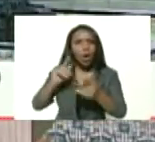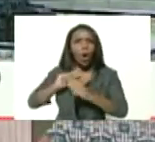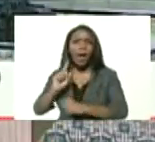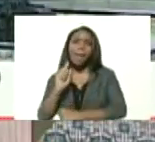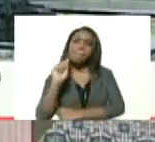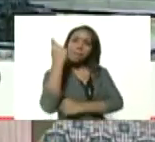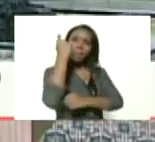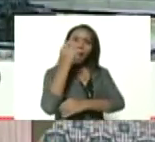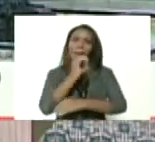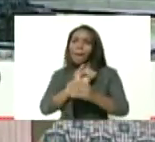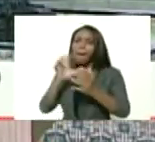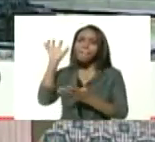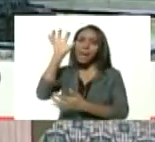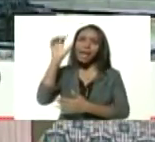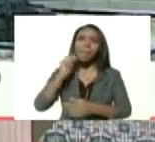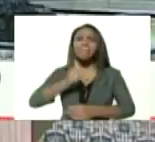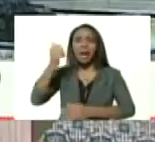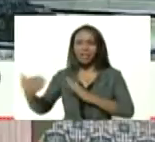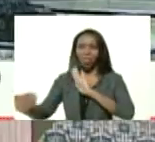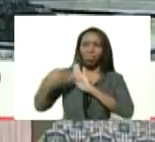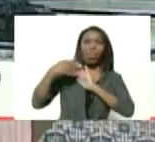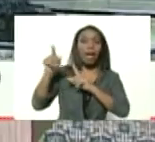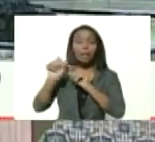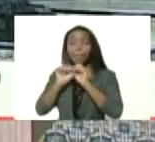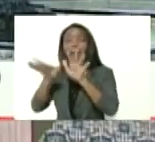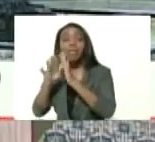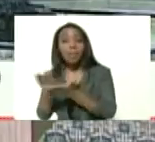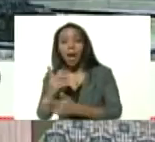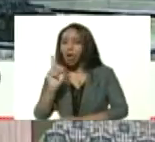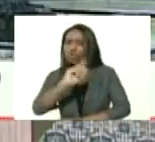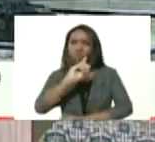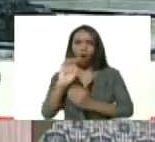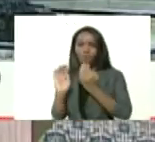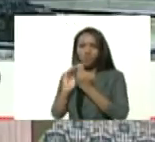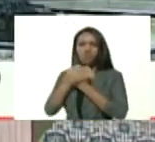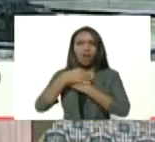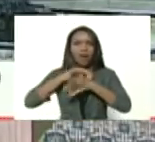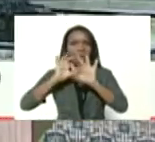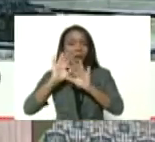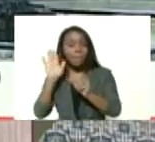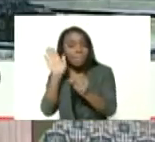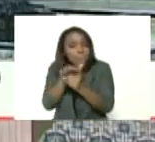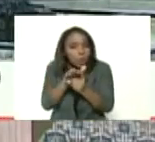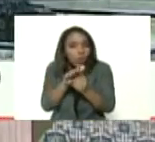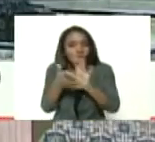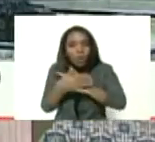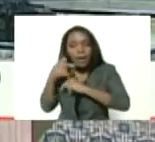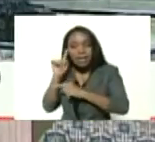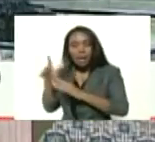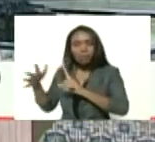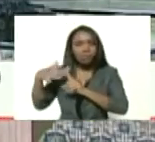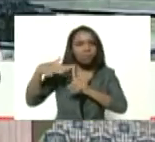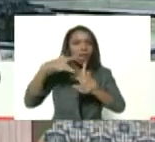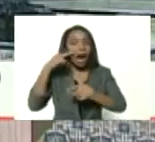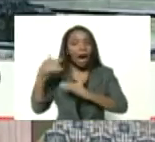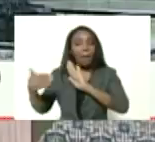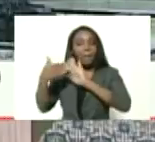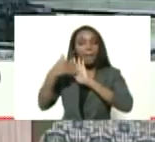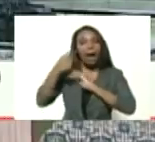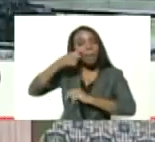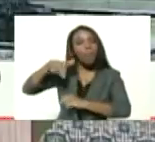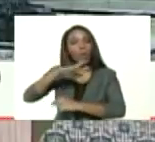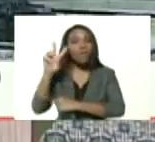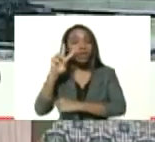país más afectado por esta pandemia, no pretendan esconderla ni taparla, atacando y agrediendo al